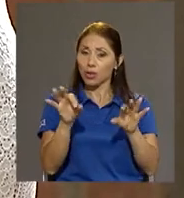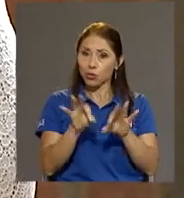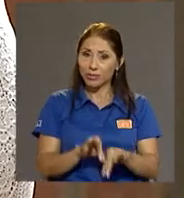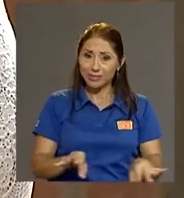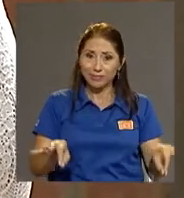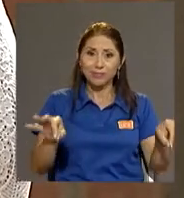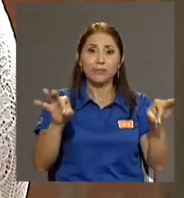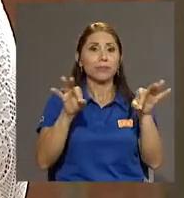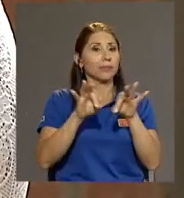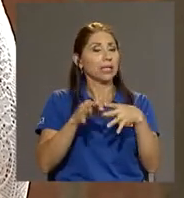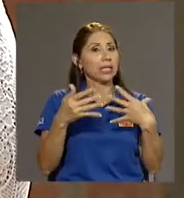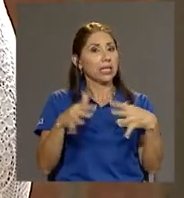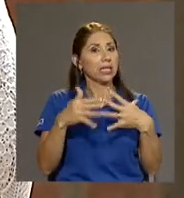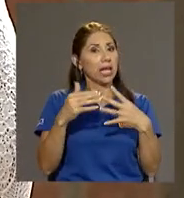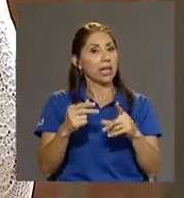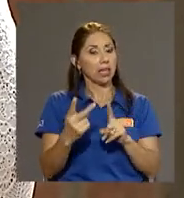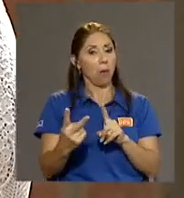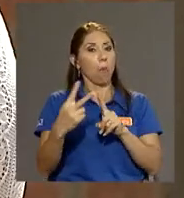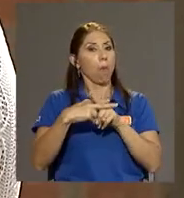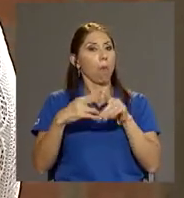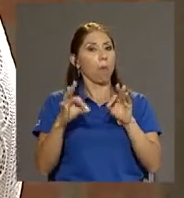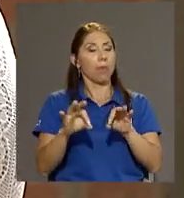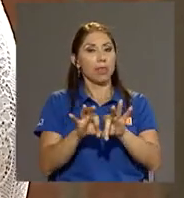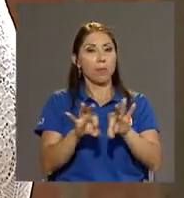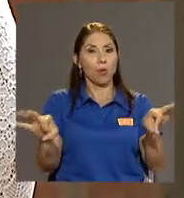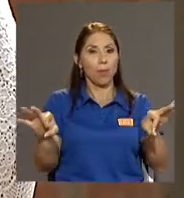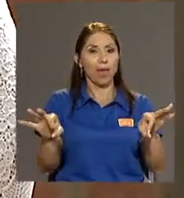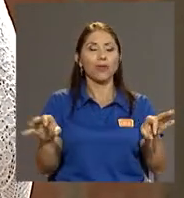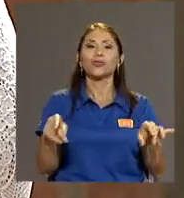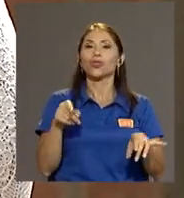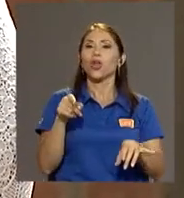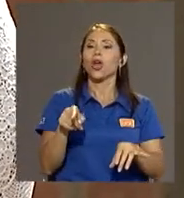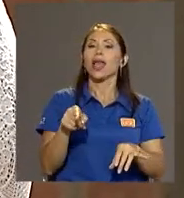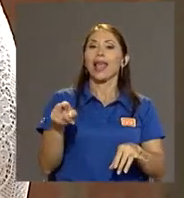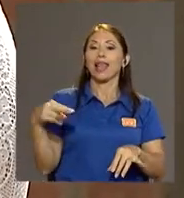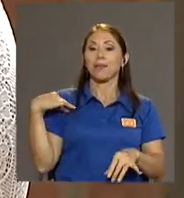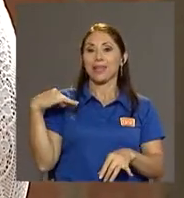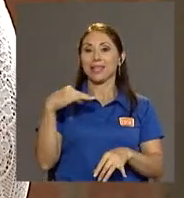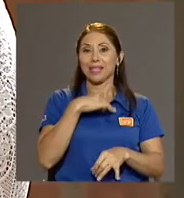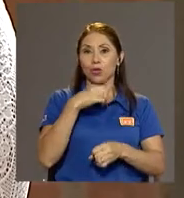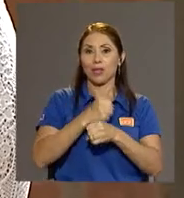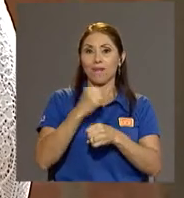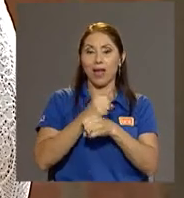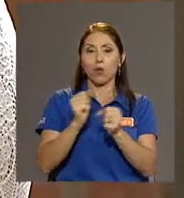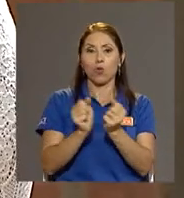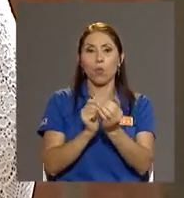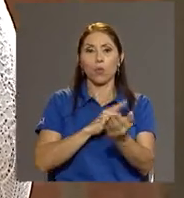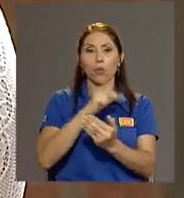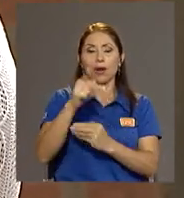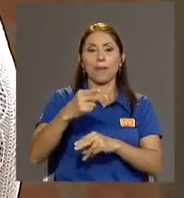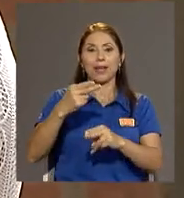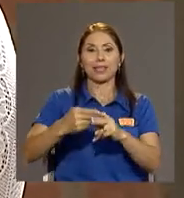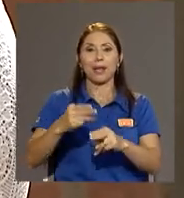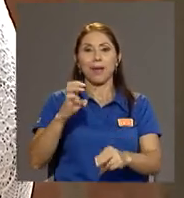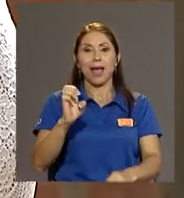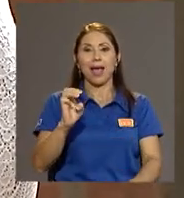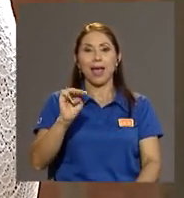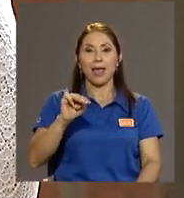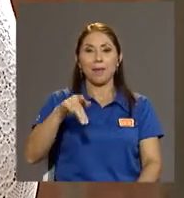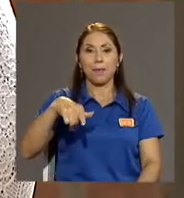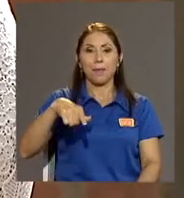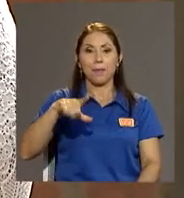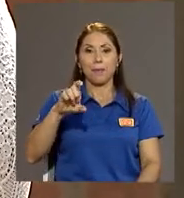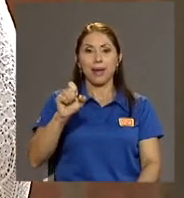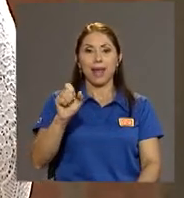estos diplomados, el Ministerio de Trabajo con el programa Empléate benefició a muchos